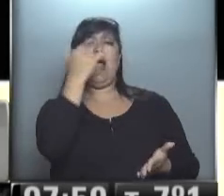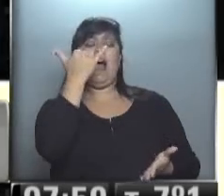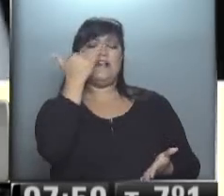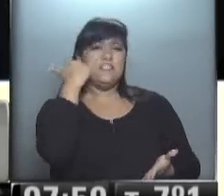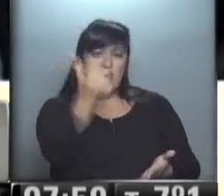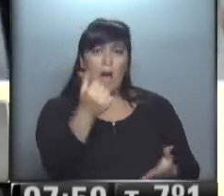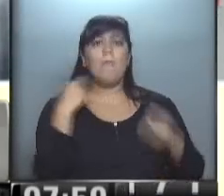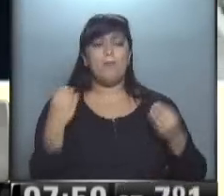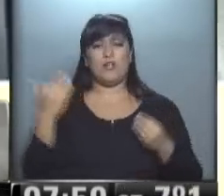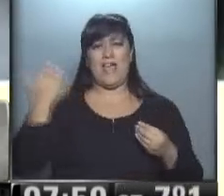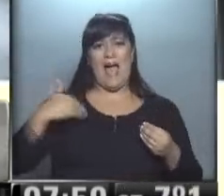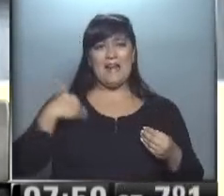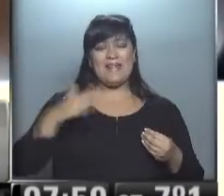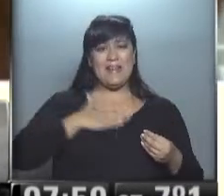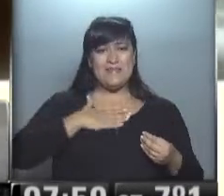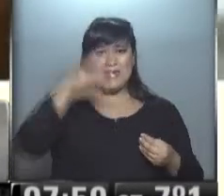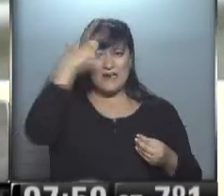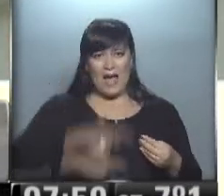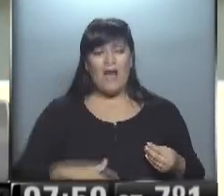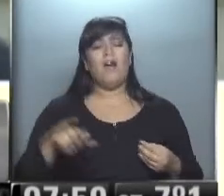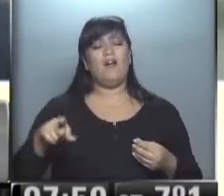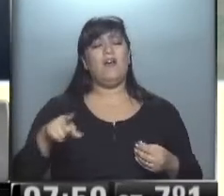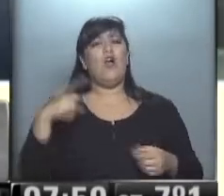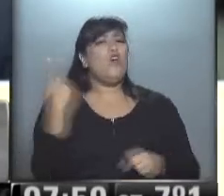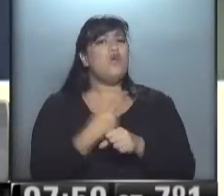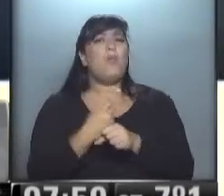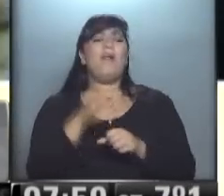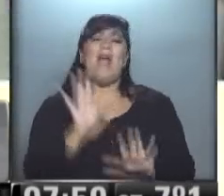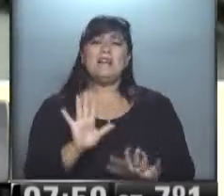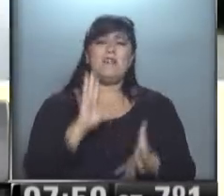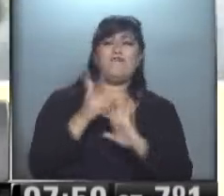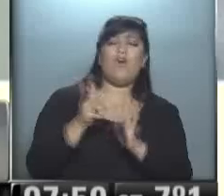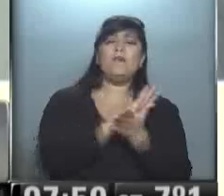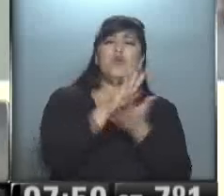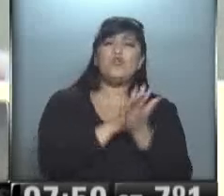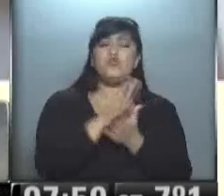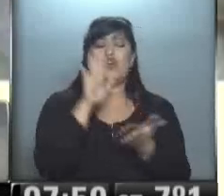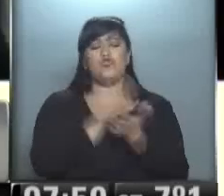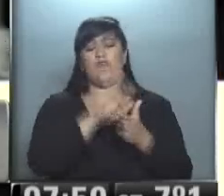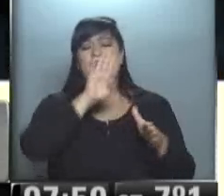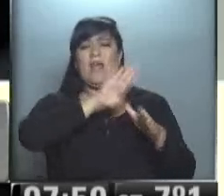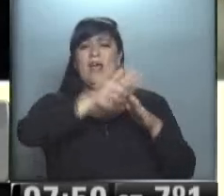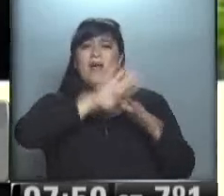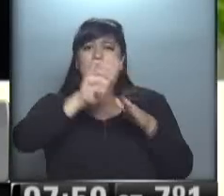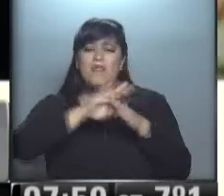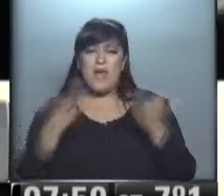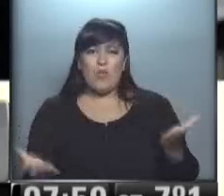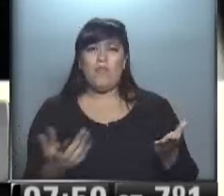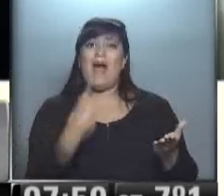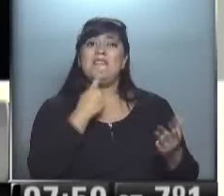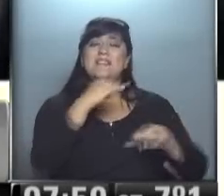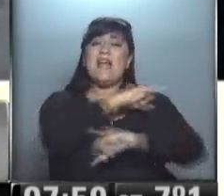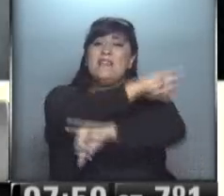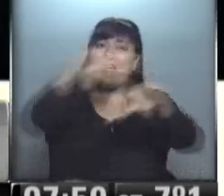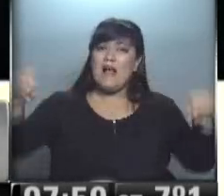soberano no Debería ser tratado de esta forma ni con el tema de la deuda ni tampoco en esta cuestión de declararlo en en supuestamente